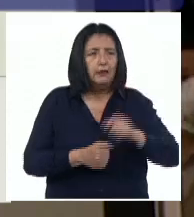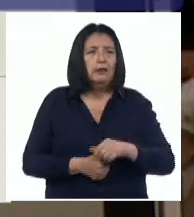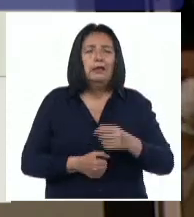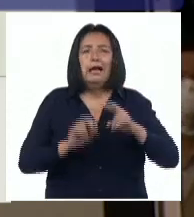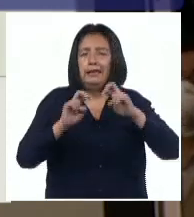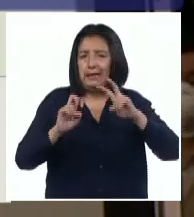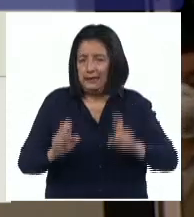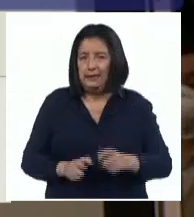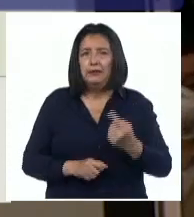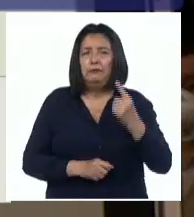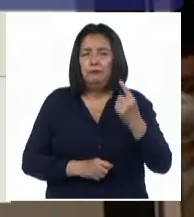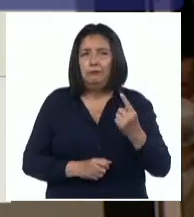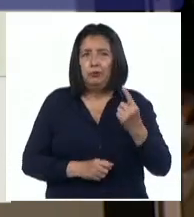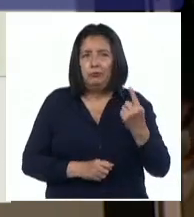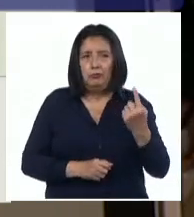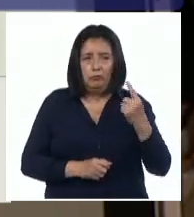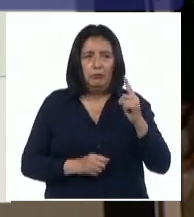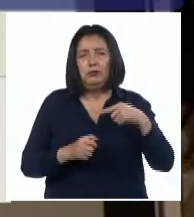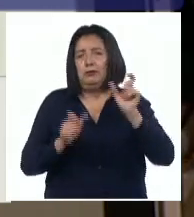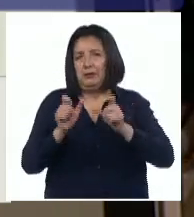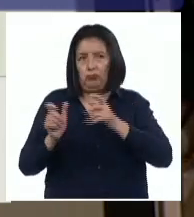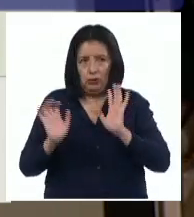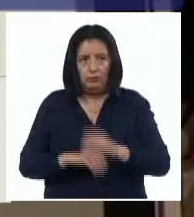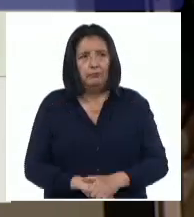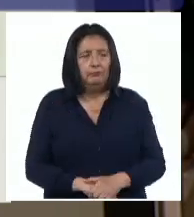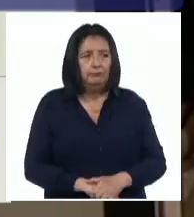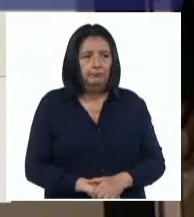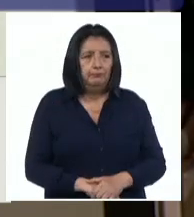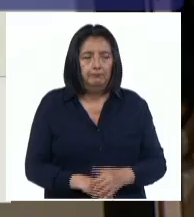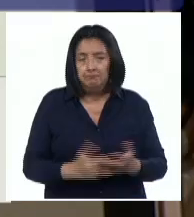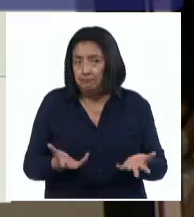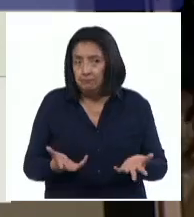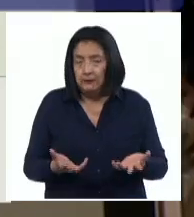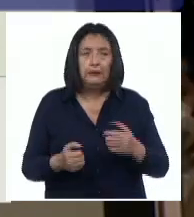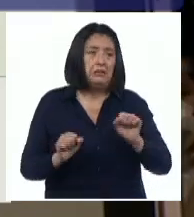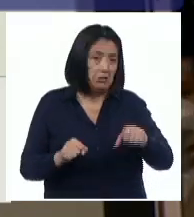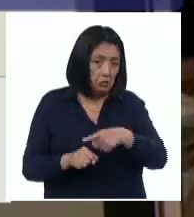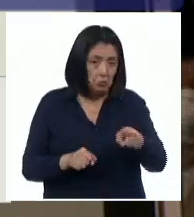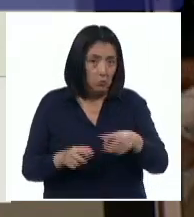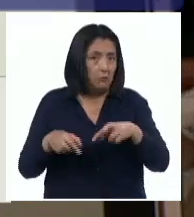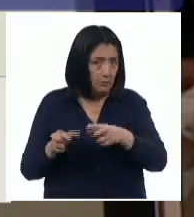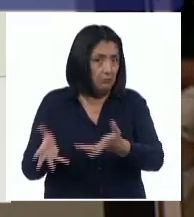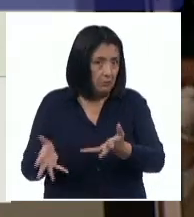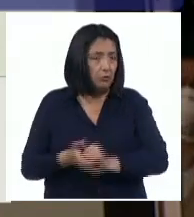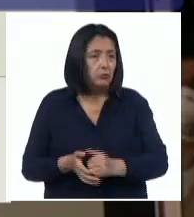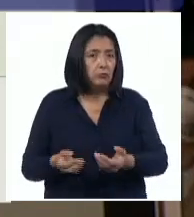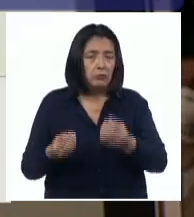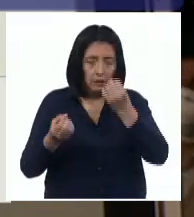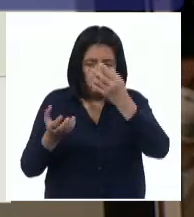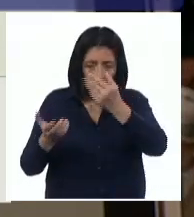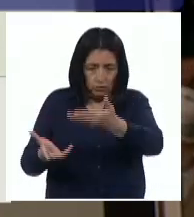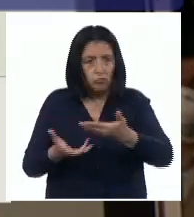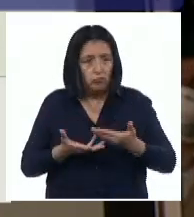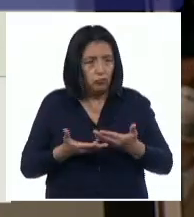7.266 pruebas por millón de habitantes. Y lo que nos ha permitido tener